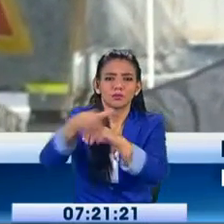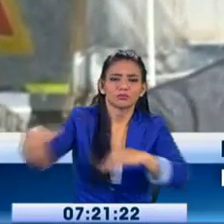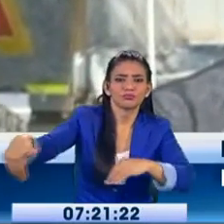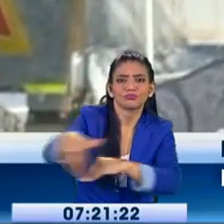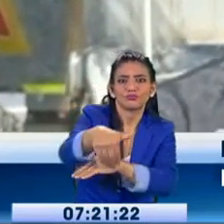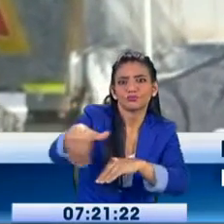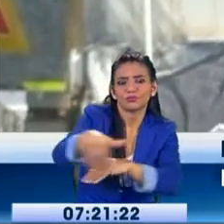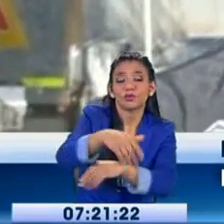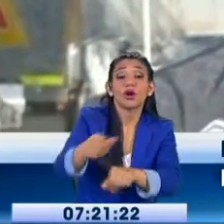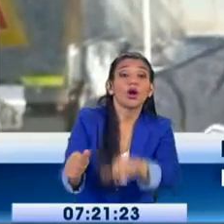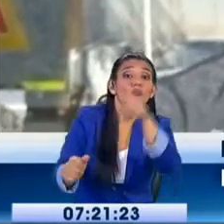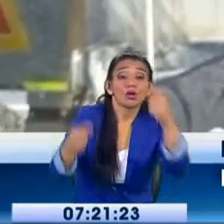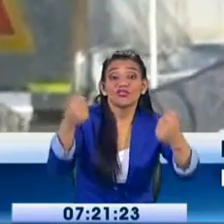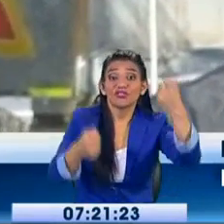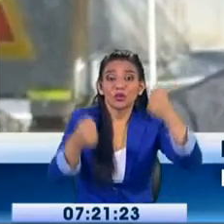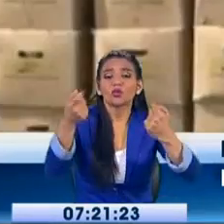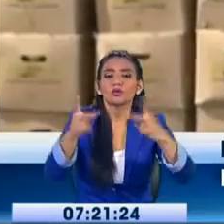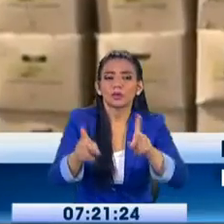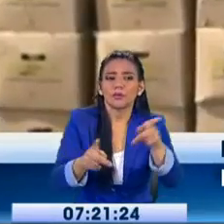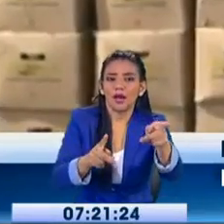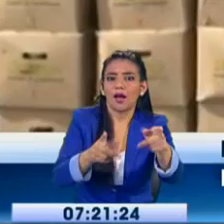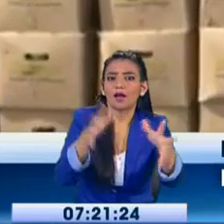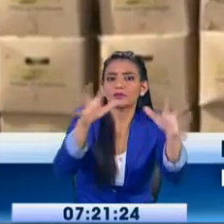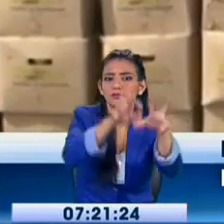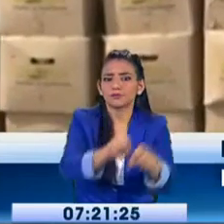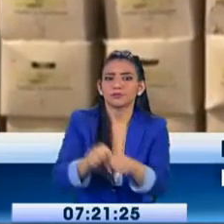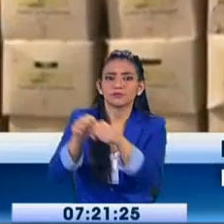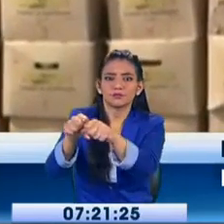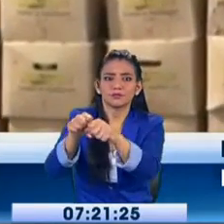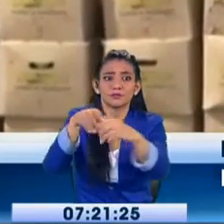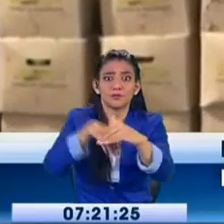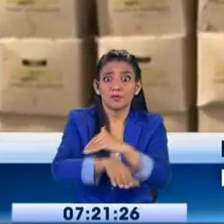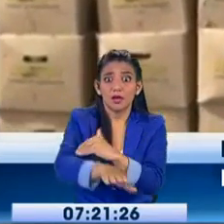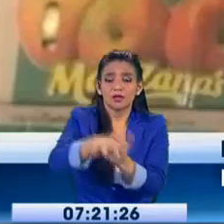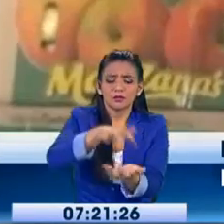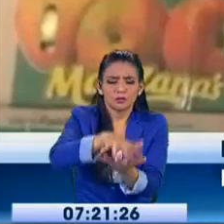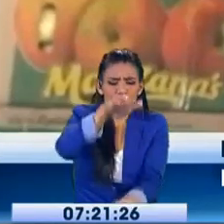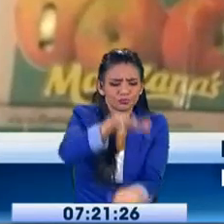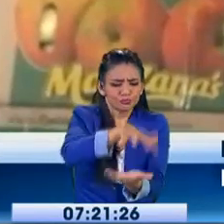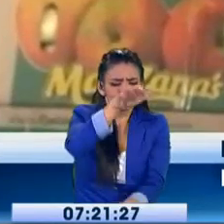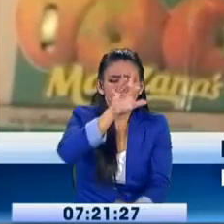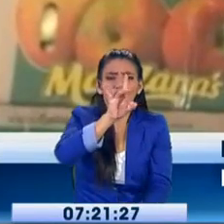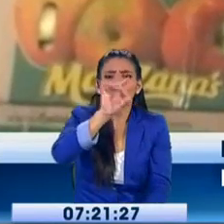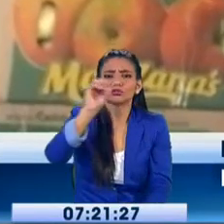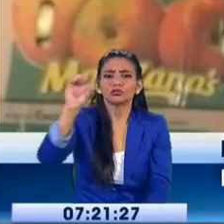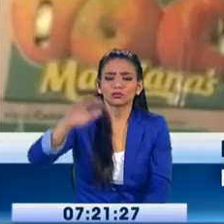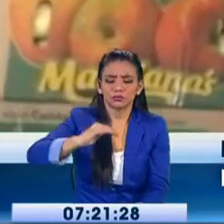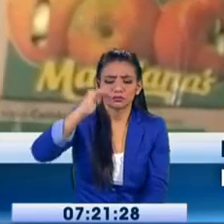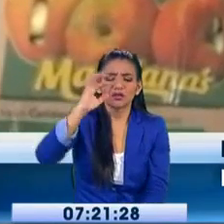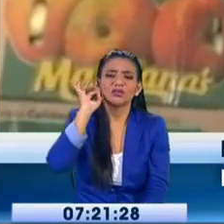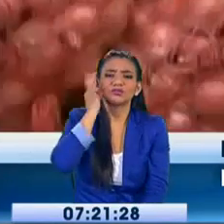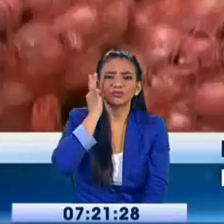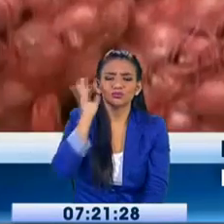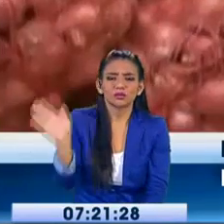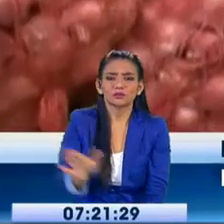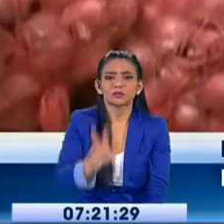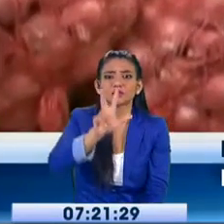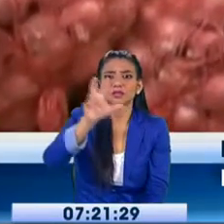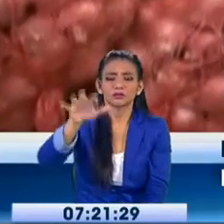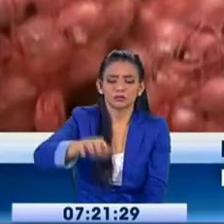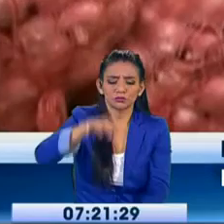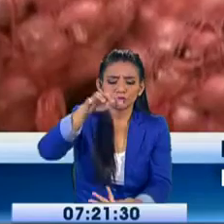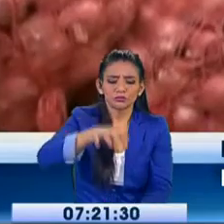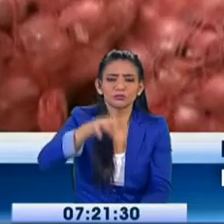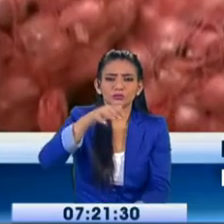intercambiador y el otro vehículo se les cogió en el cambio. Dentro de los camiones se encontró 800 cajas de frutas, 300 sacos de cebolla